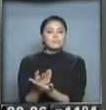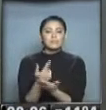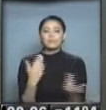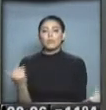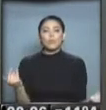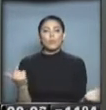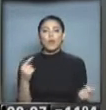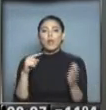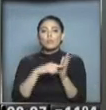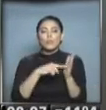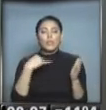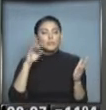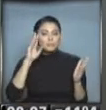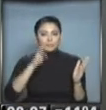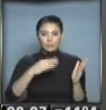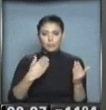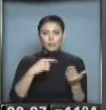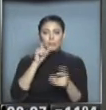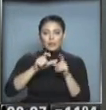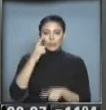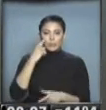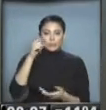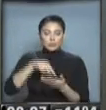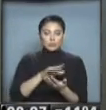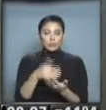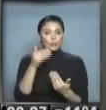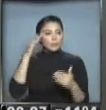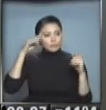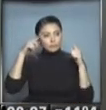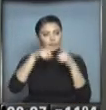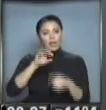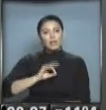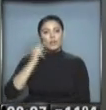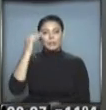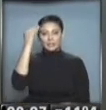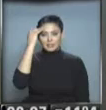cuáles son los puntos para que la ciudadanía pueda mirar hacia el año 2015.